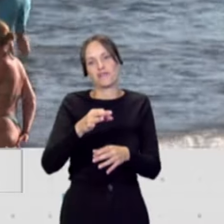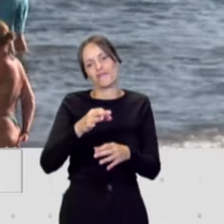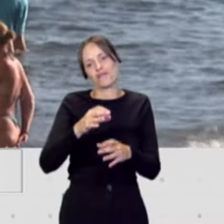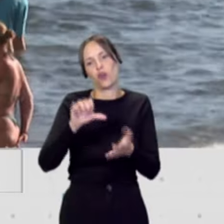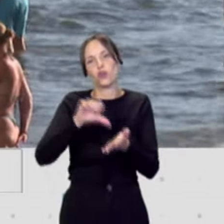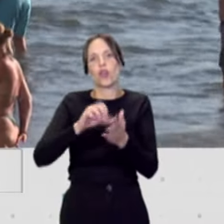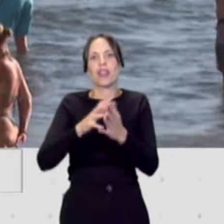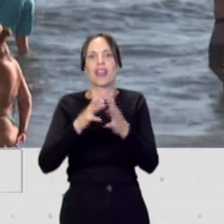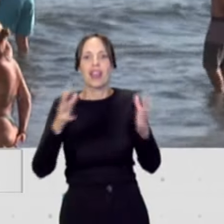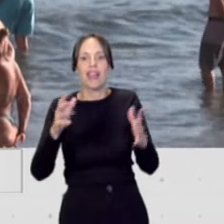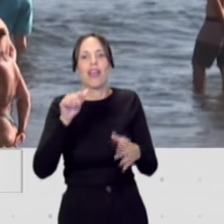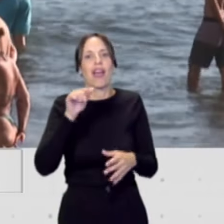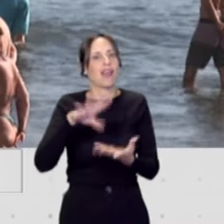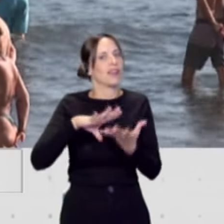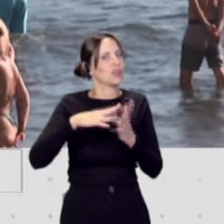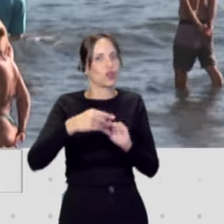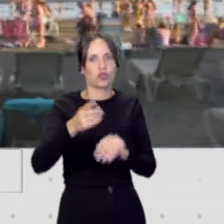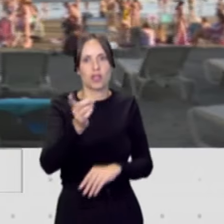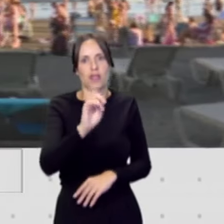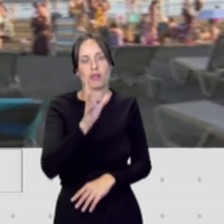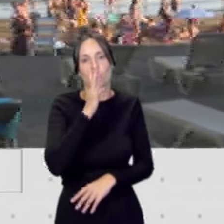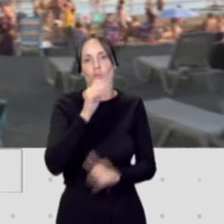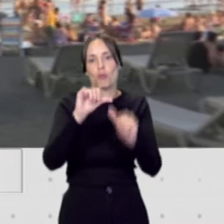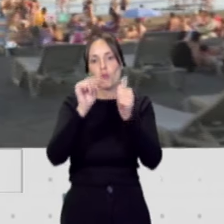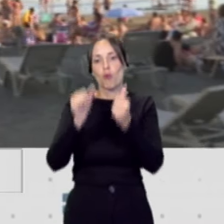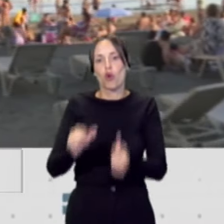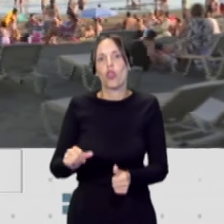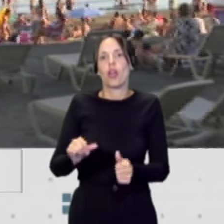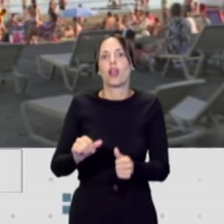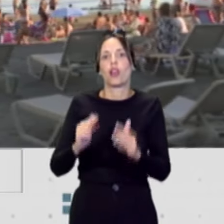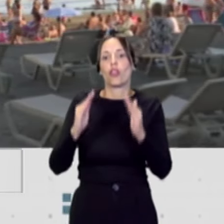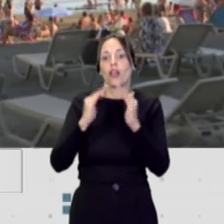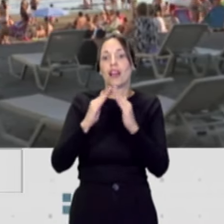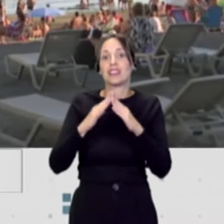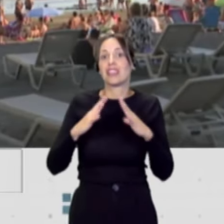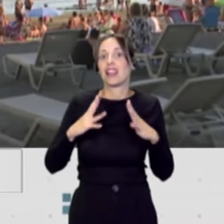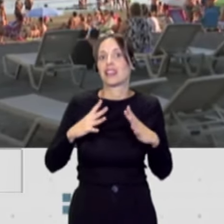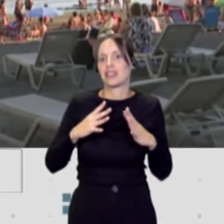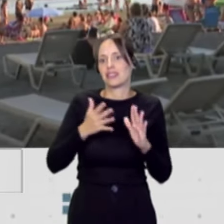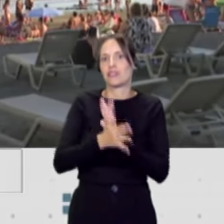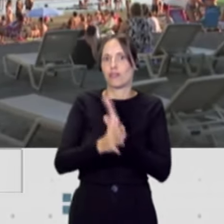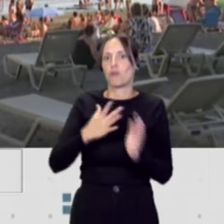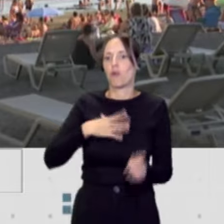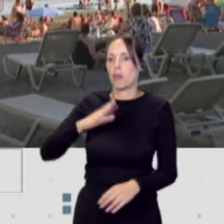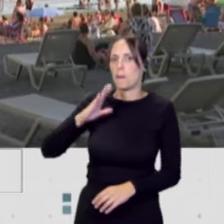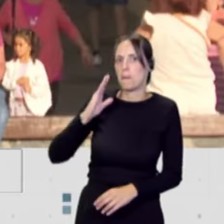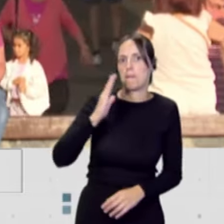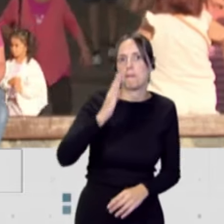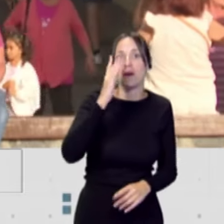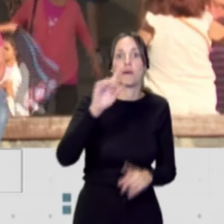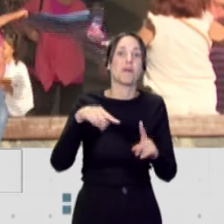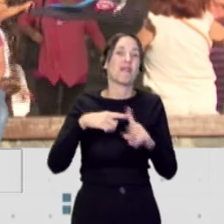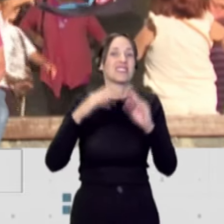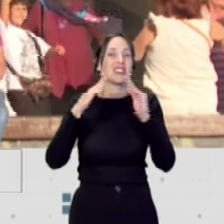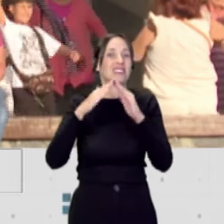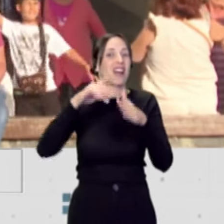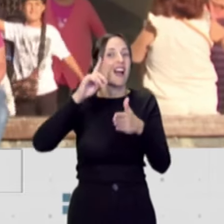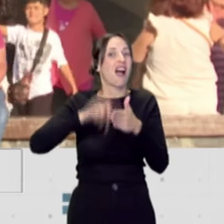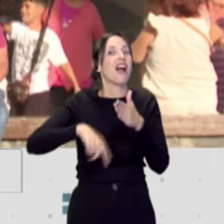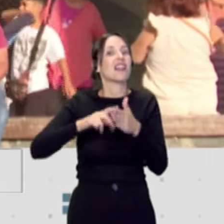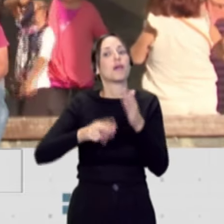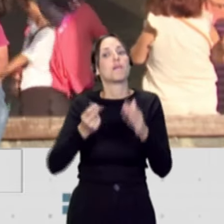tipo de alojamiento en el que el alquiler vacacional puede suponer un impacto ahora mismo y una tensión sobre los precios del alquiler de la